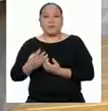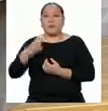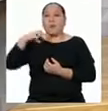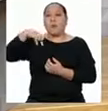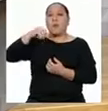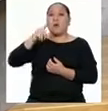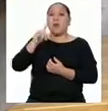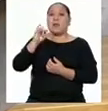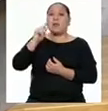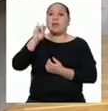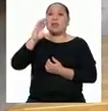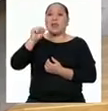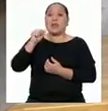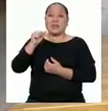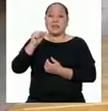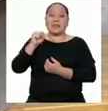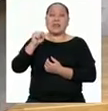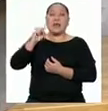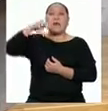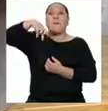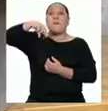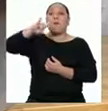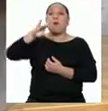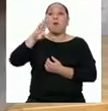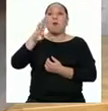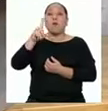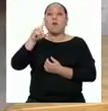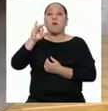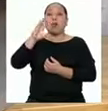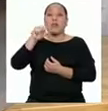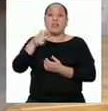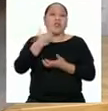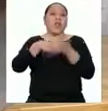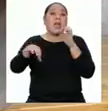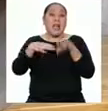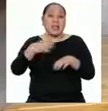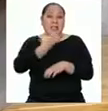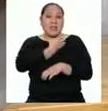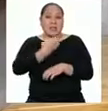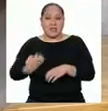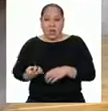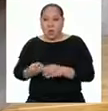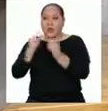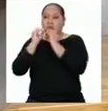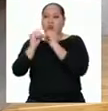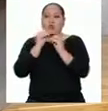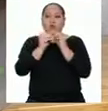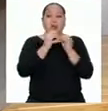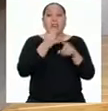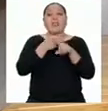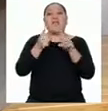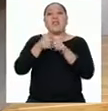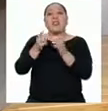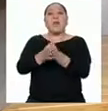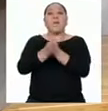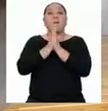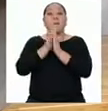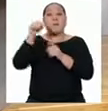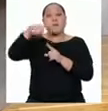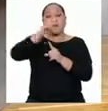públicas son las acciones del Estado para dar respuestas a las diversas demandas de la sociedad, es